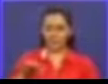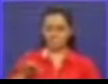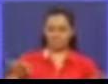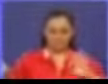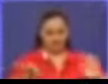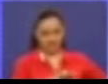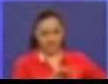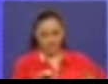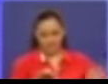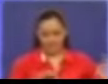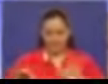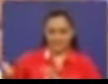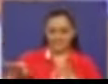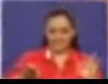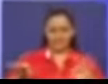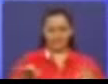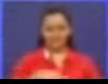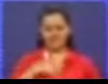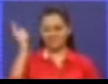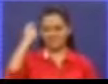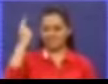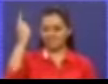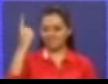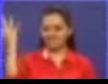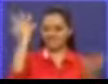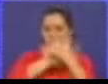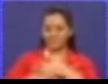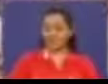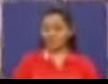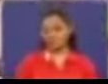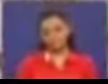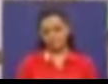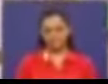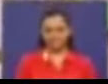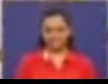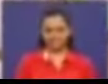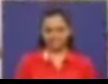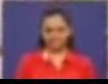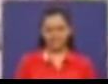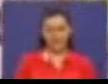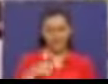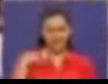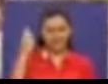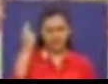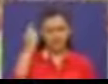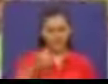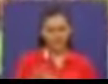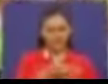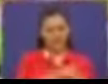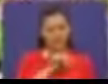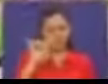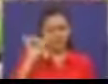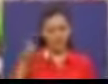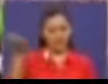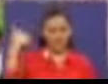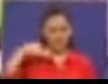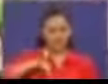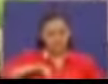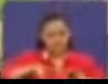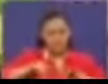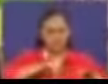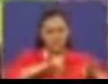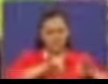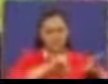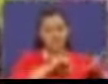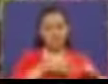la composición y Mera me dijo que no había entendido nada. ¿Sí me entendieron la falacia de la composición que expliqué el sábado anterior? Que lo que